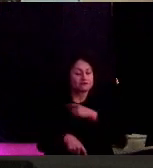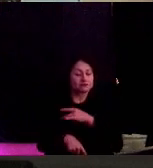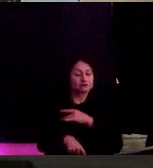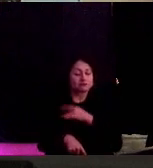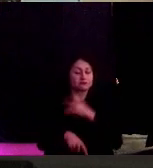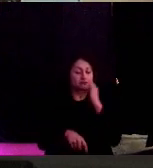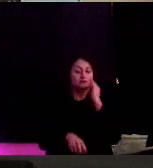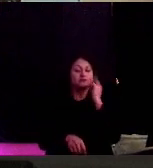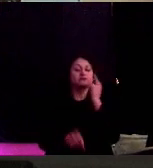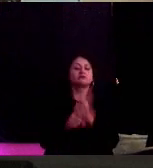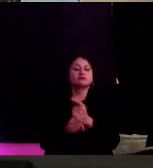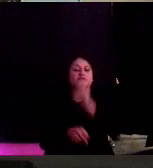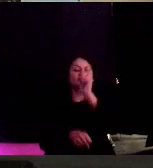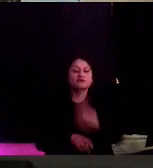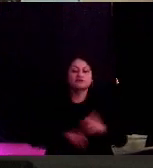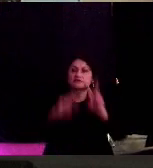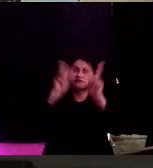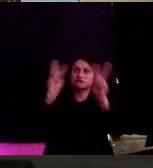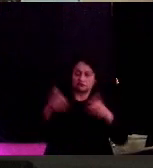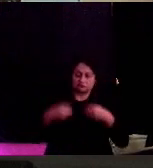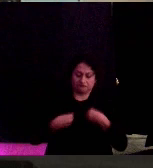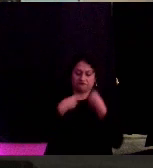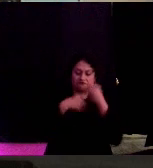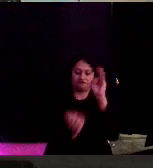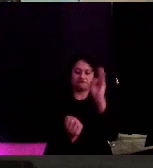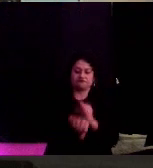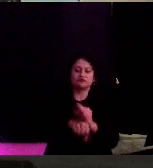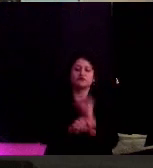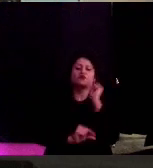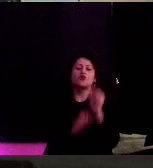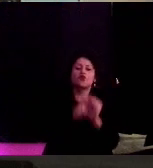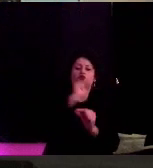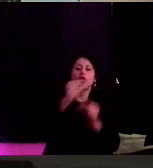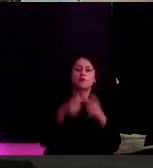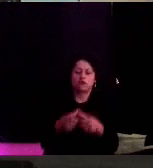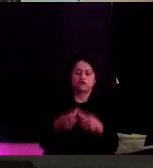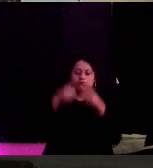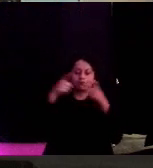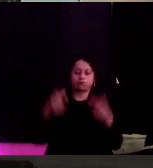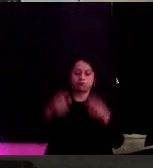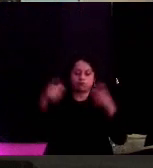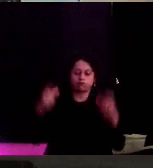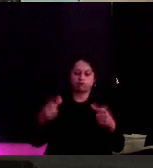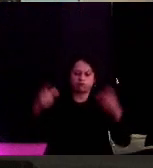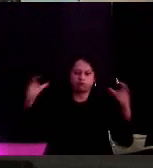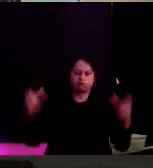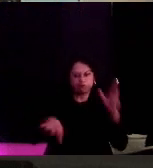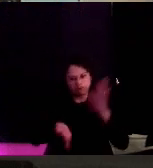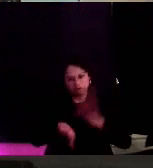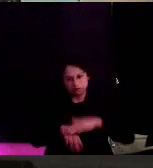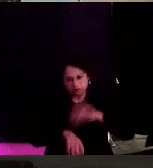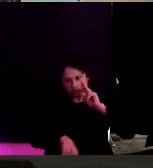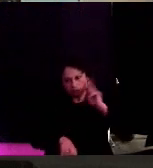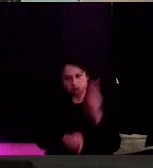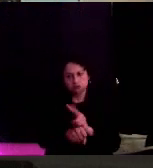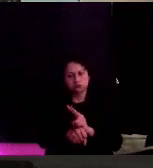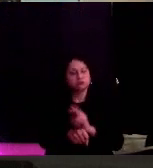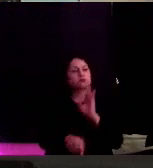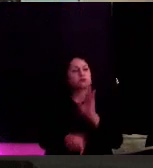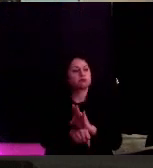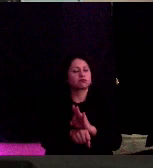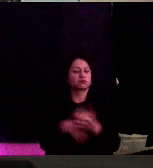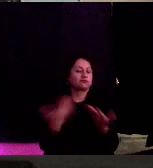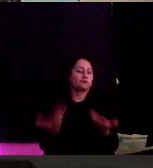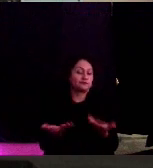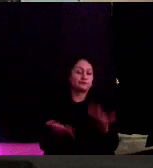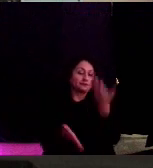nos hemos percatado que la defensa de la vida está empezando a crecer en este país. Falta mucho por hacer, así